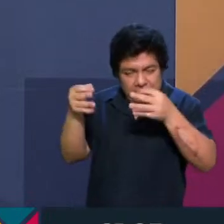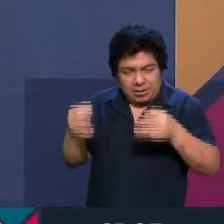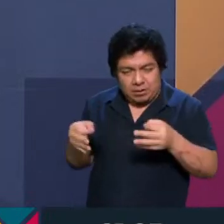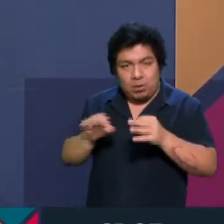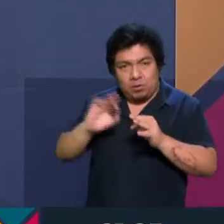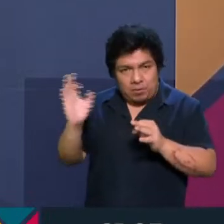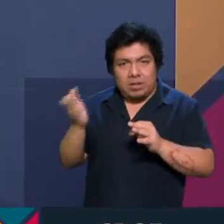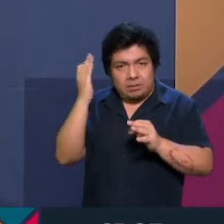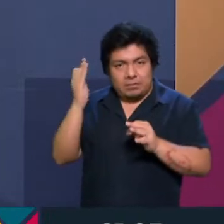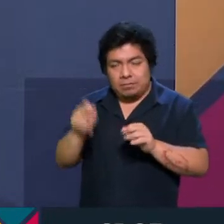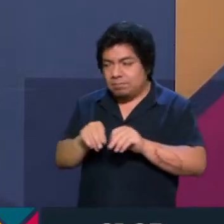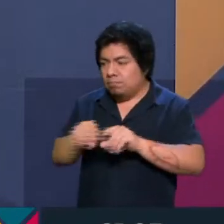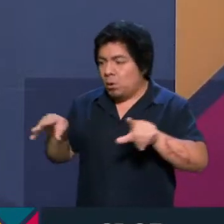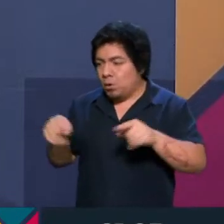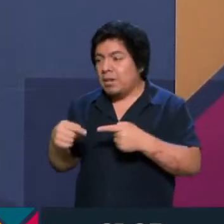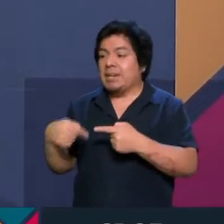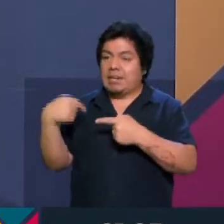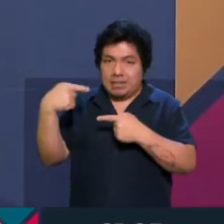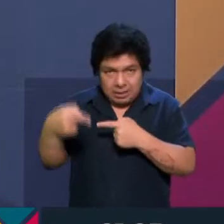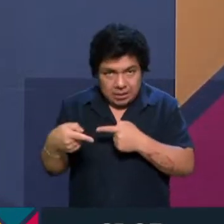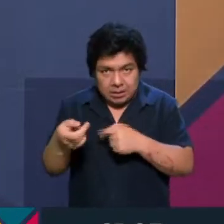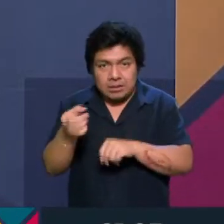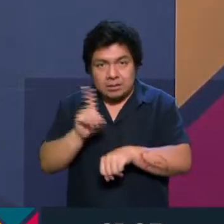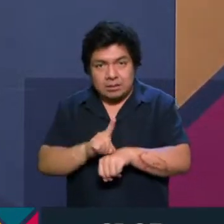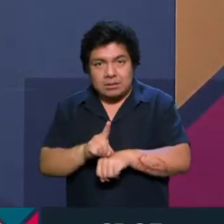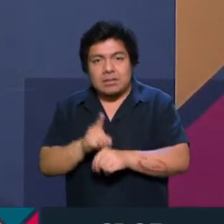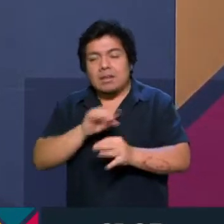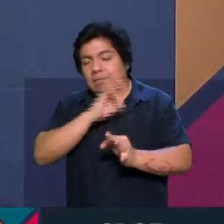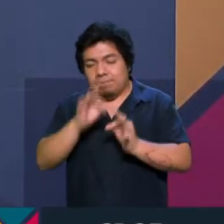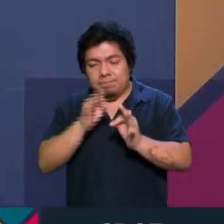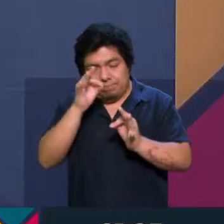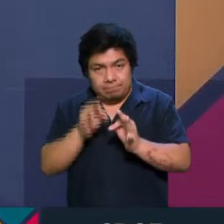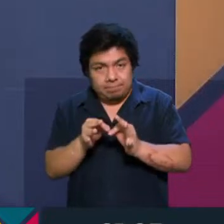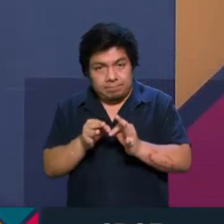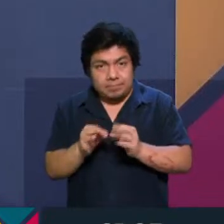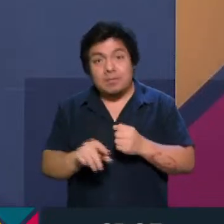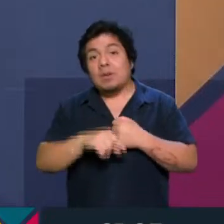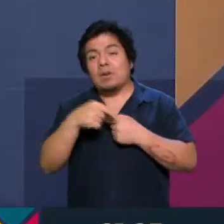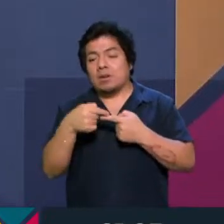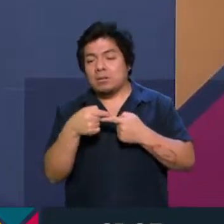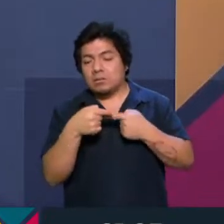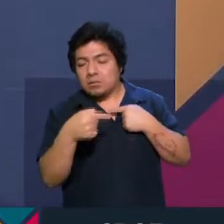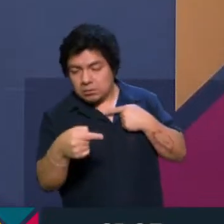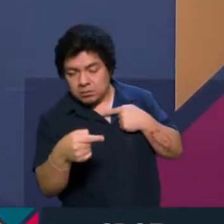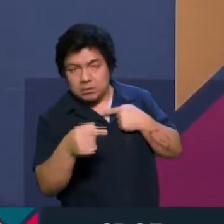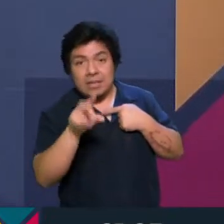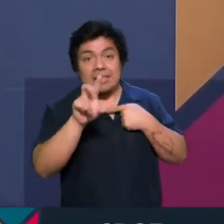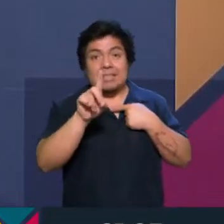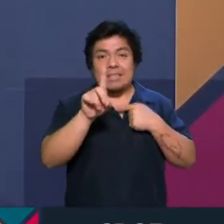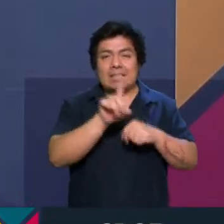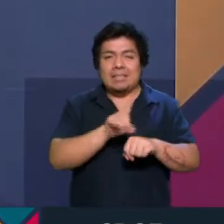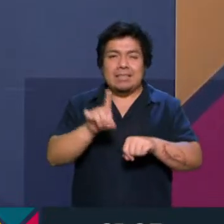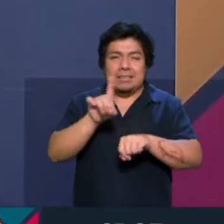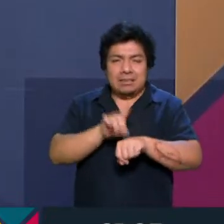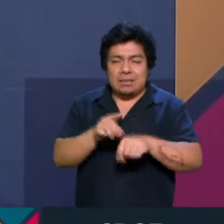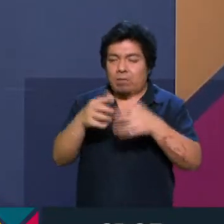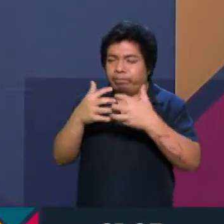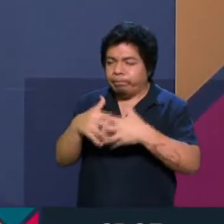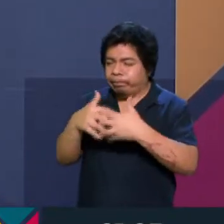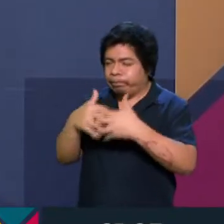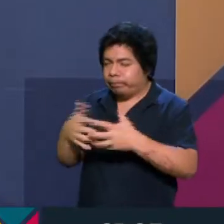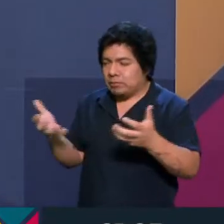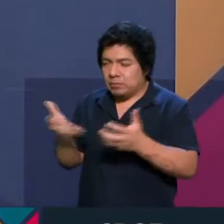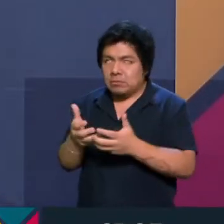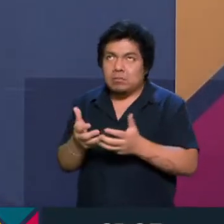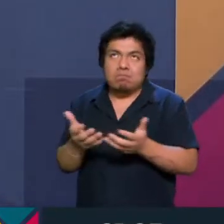Oficial de la Federación y al día siguiente entra en vigor. Después se tiene 30 días para que se constituya esta empresa, o sea, estamos